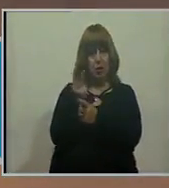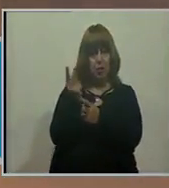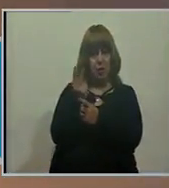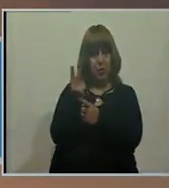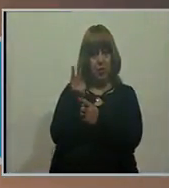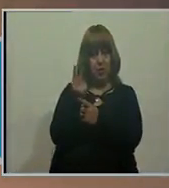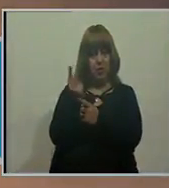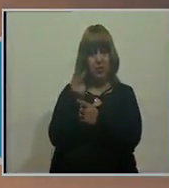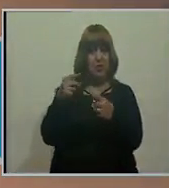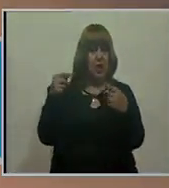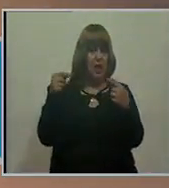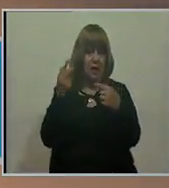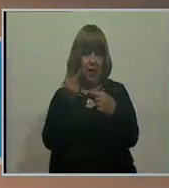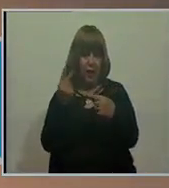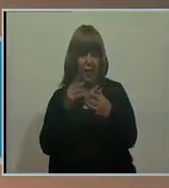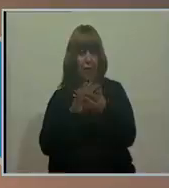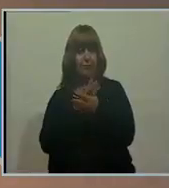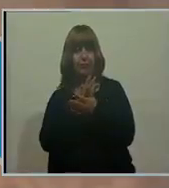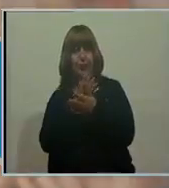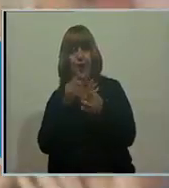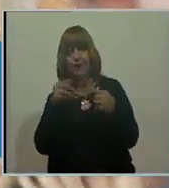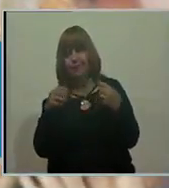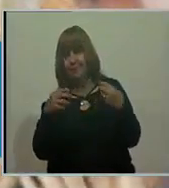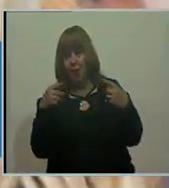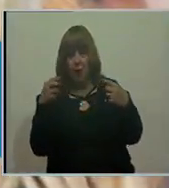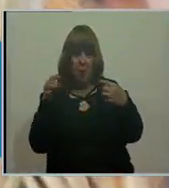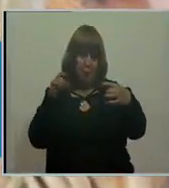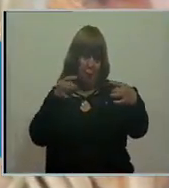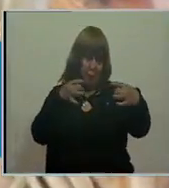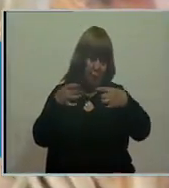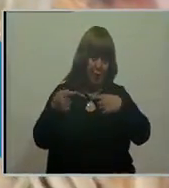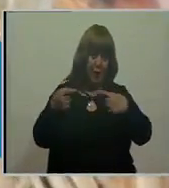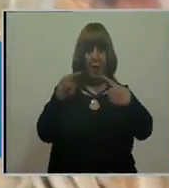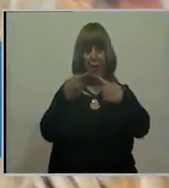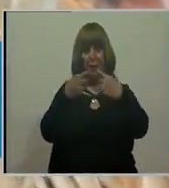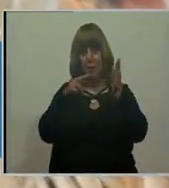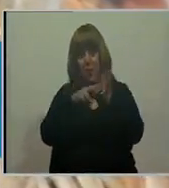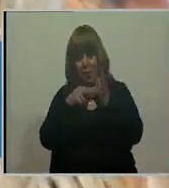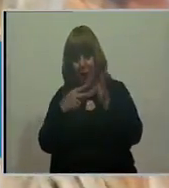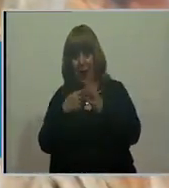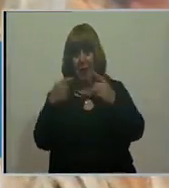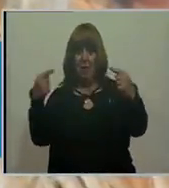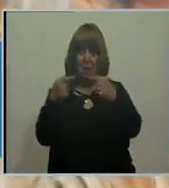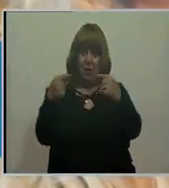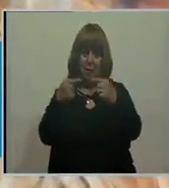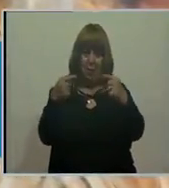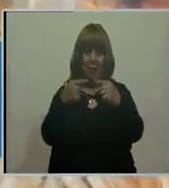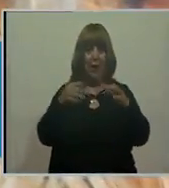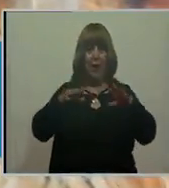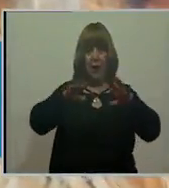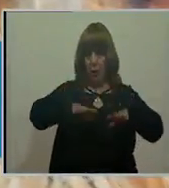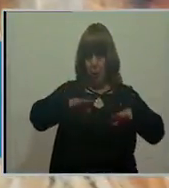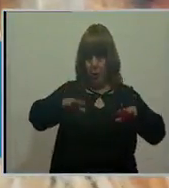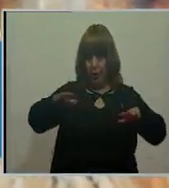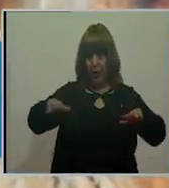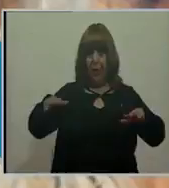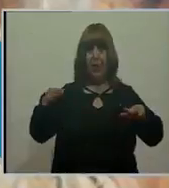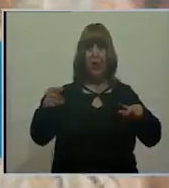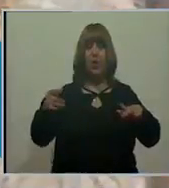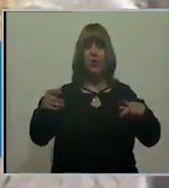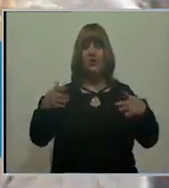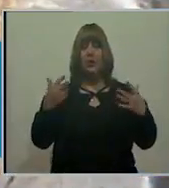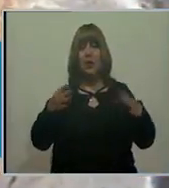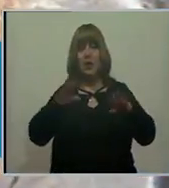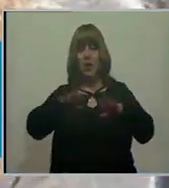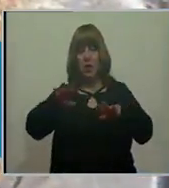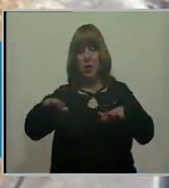bien, no funciona, la pareja tiene problemas, hay algo entre los niños y Piqué, que los